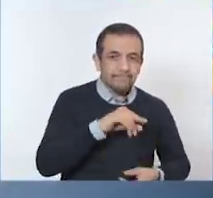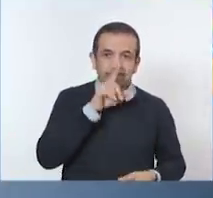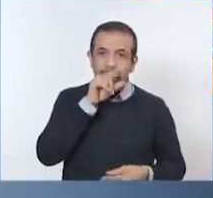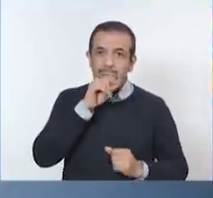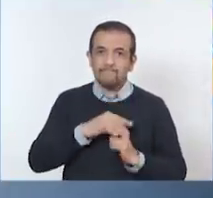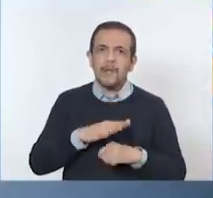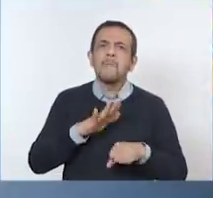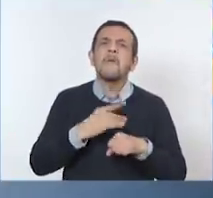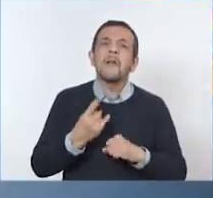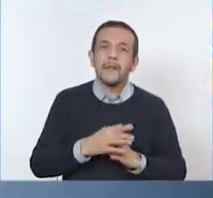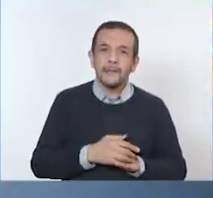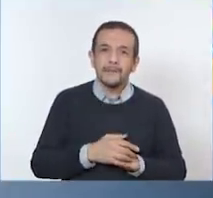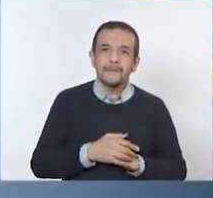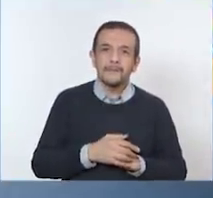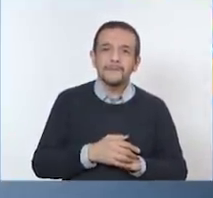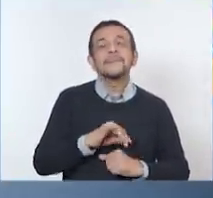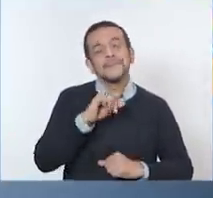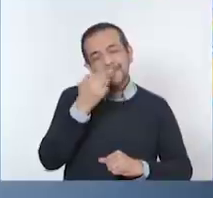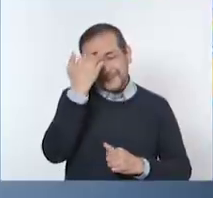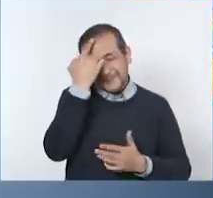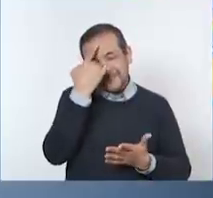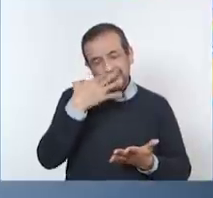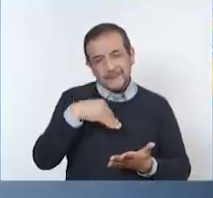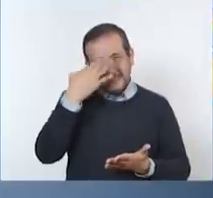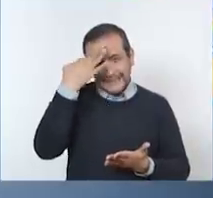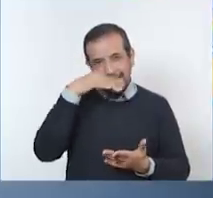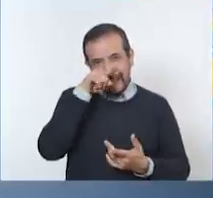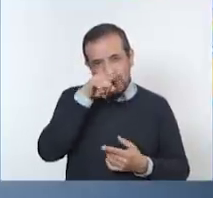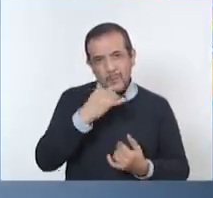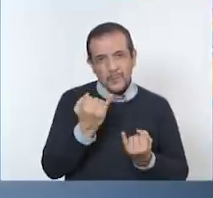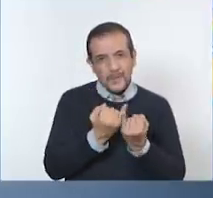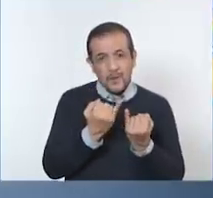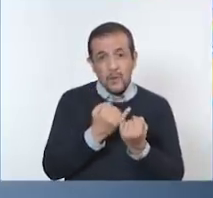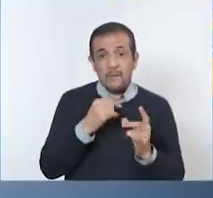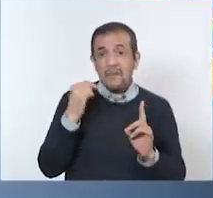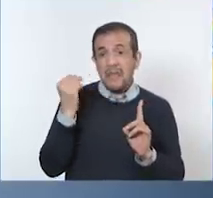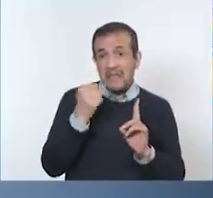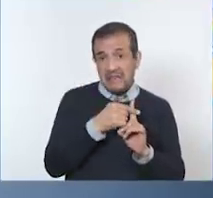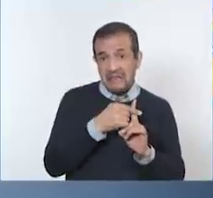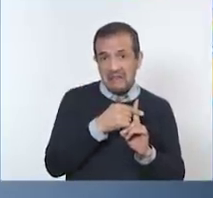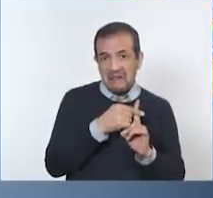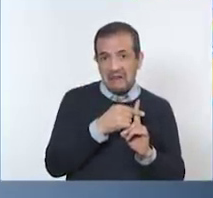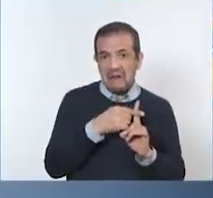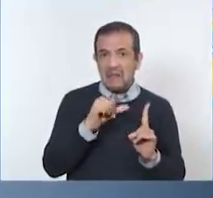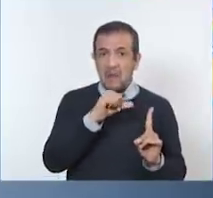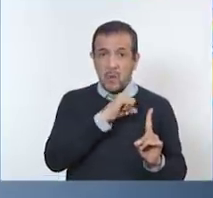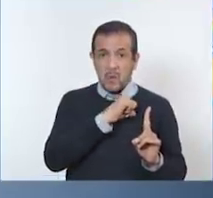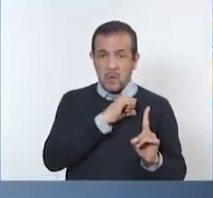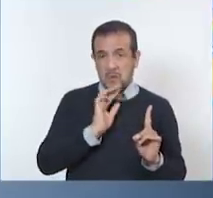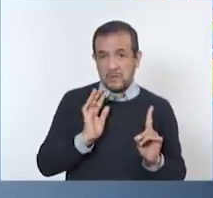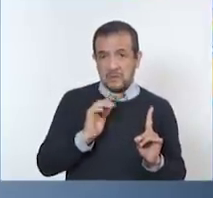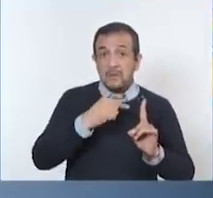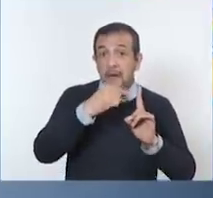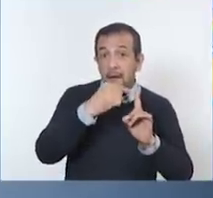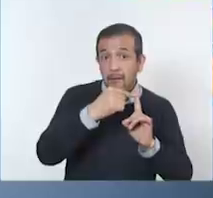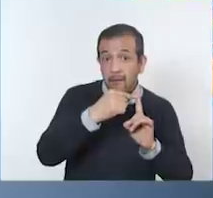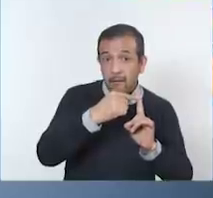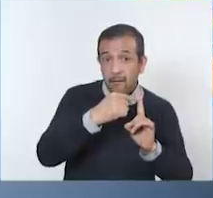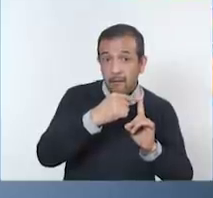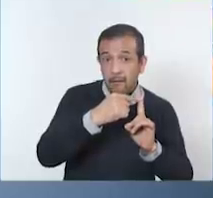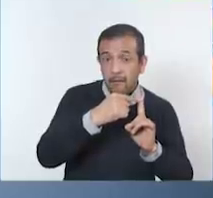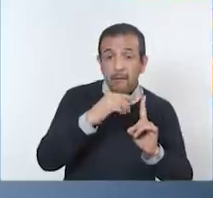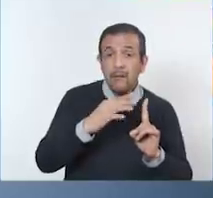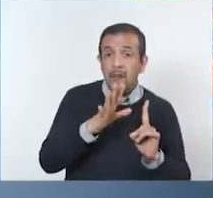Sí, yo también creo lo que tú estás pensando. No pensó en el bien de los demás.